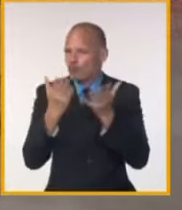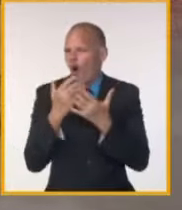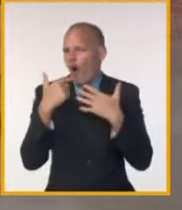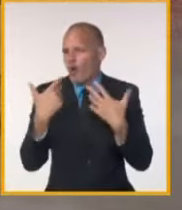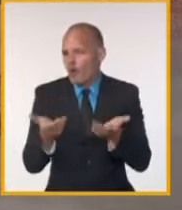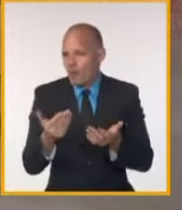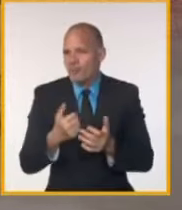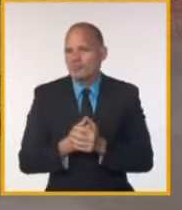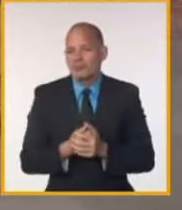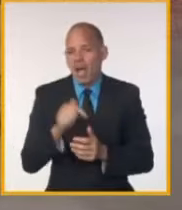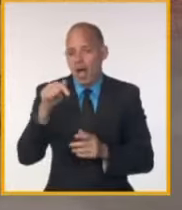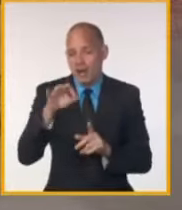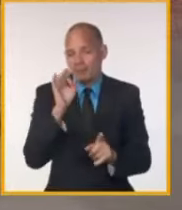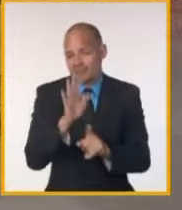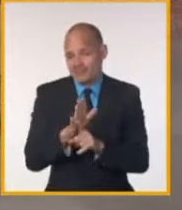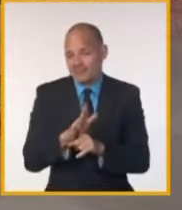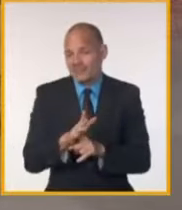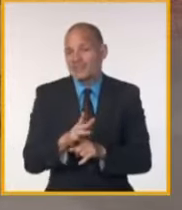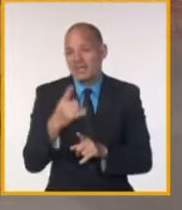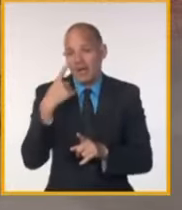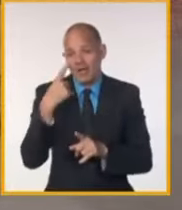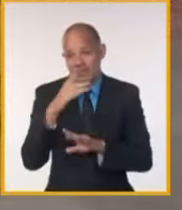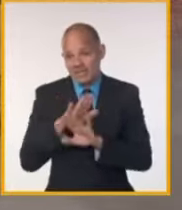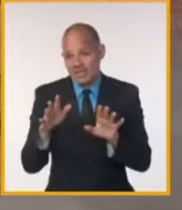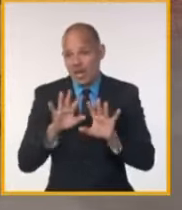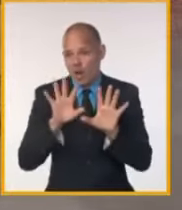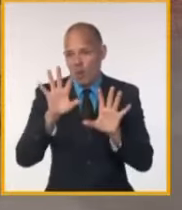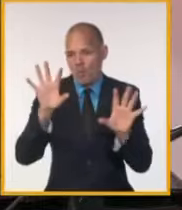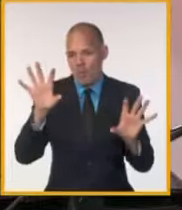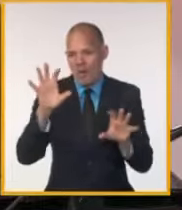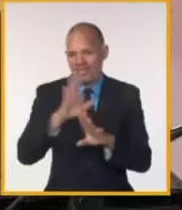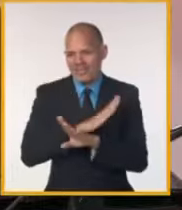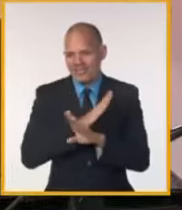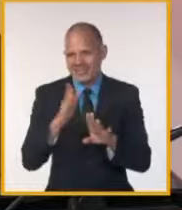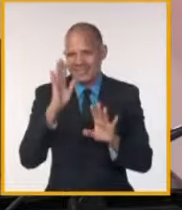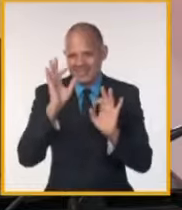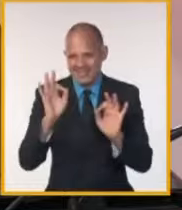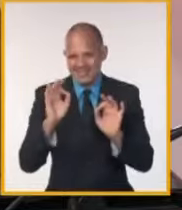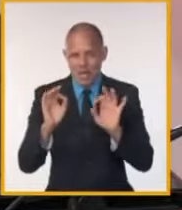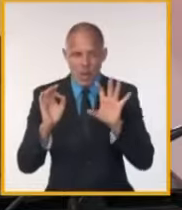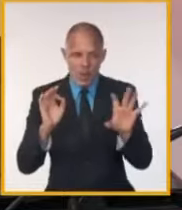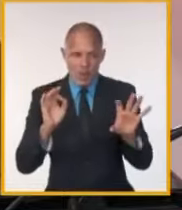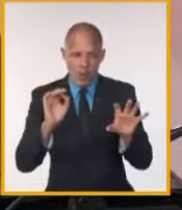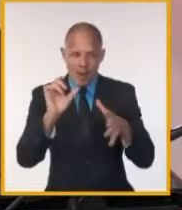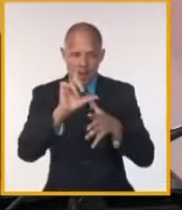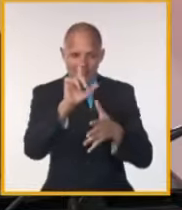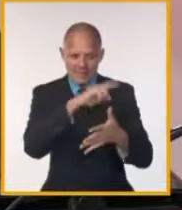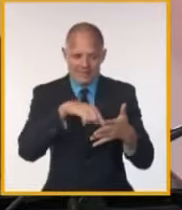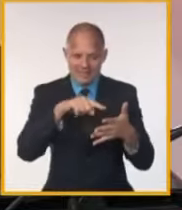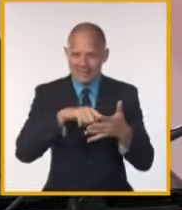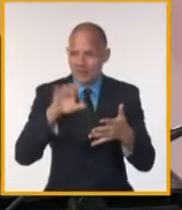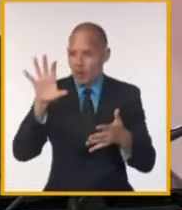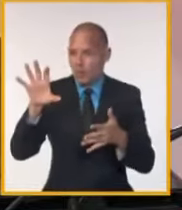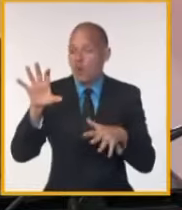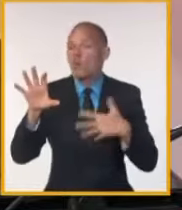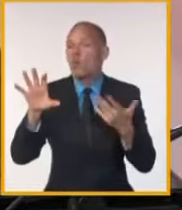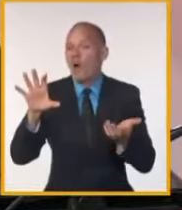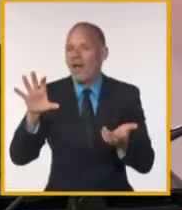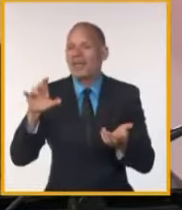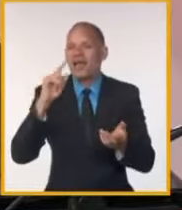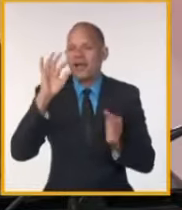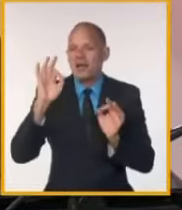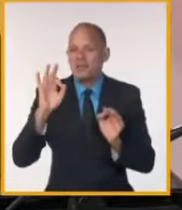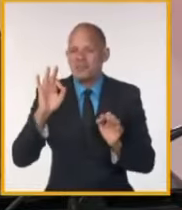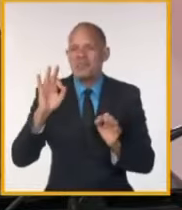de semana de dos pudiéramos decir dos regiones de este mundo una la nuestra y otra la que está marcando la